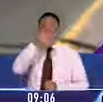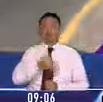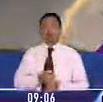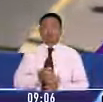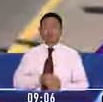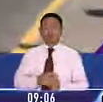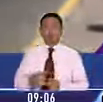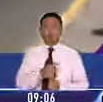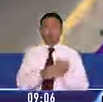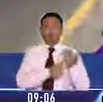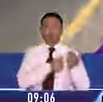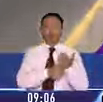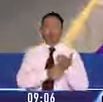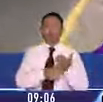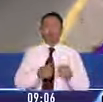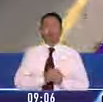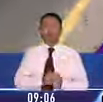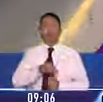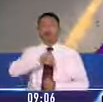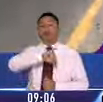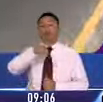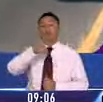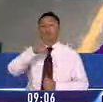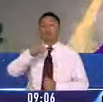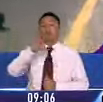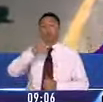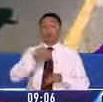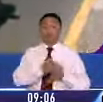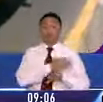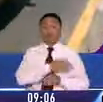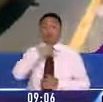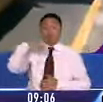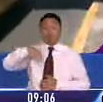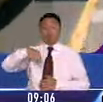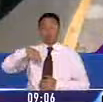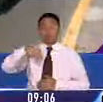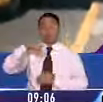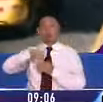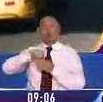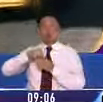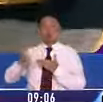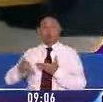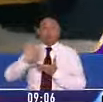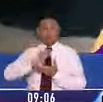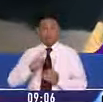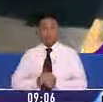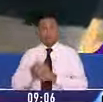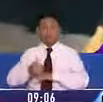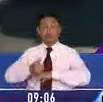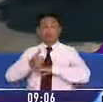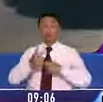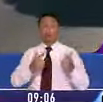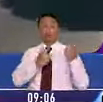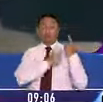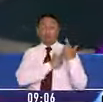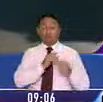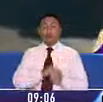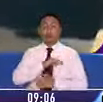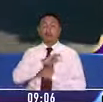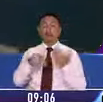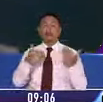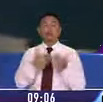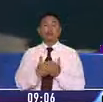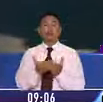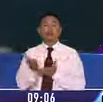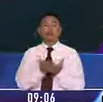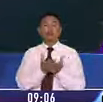el ministro Zapata hace pocos minutos cuando estuvo dentro del Palacio Legislativo con la cúpula militar. Todos los